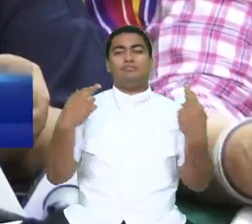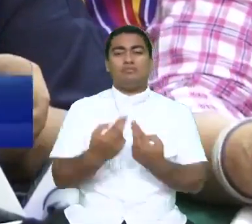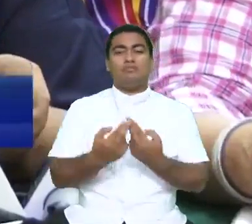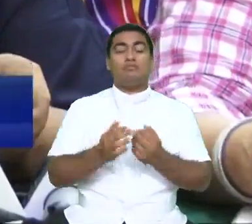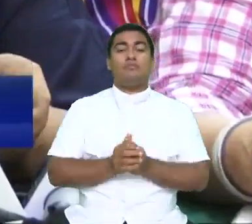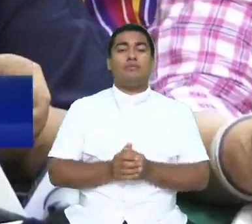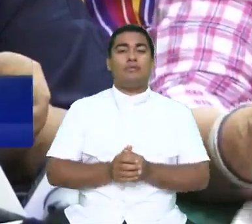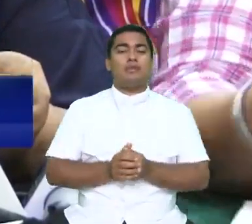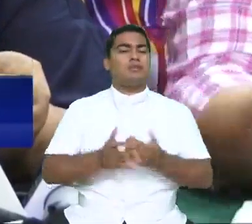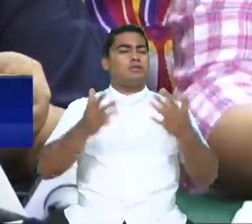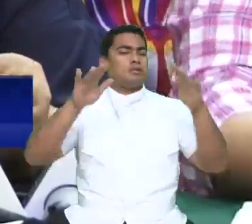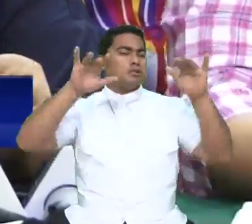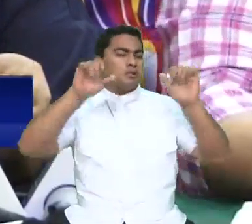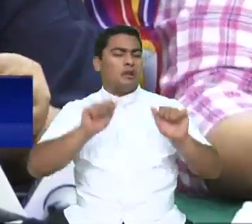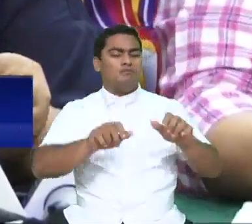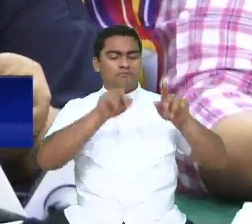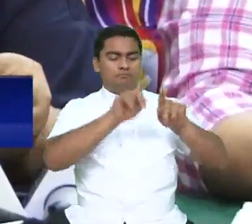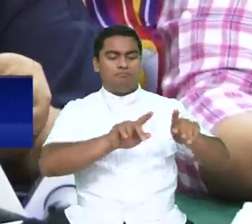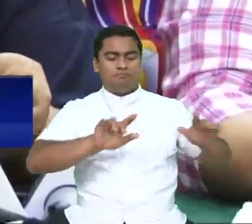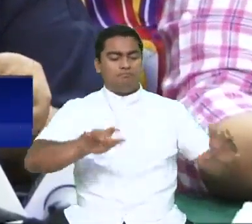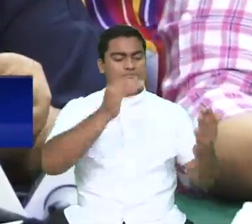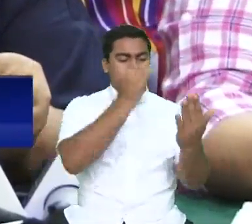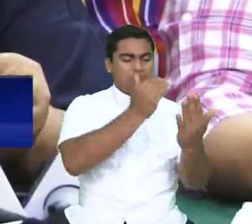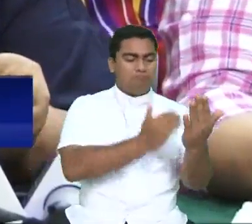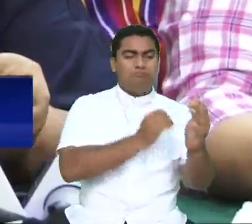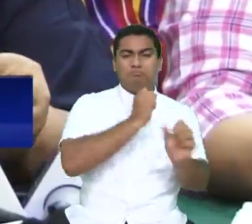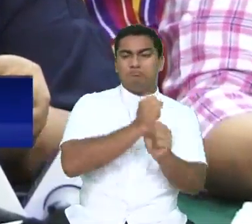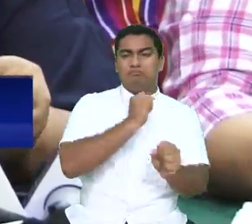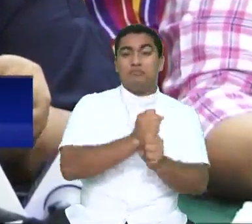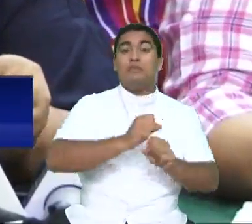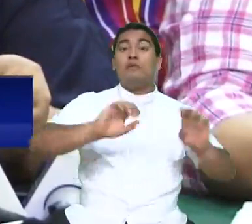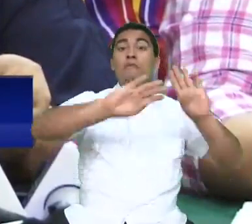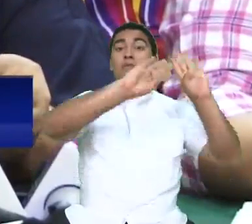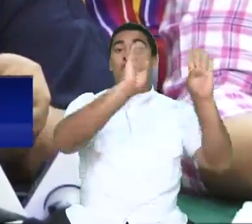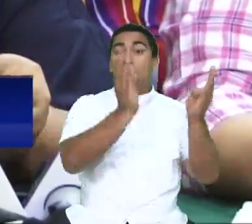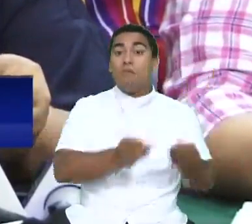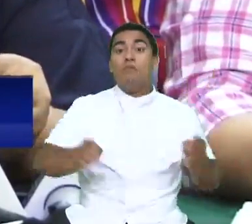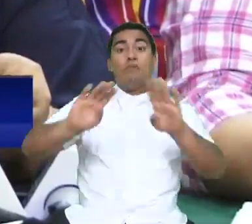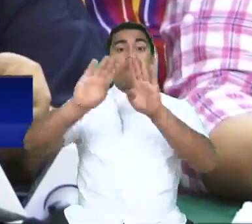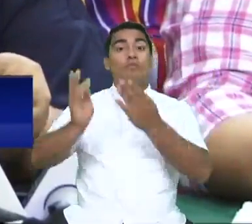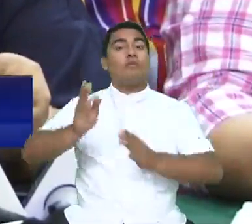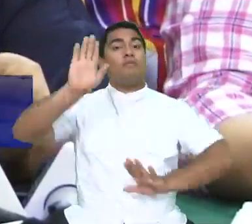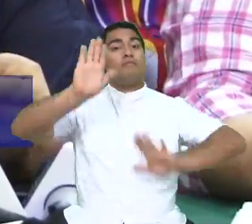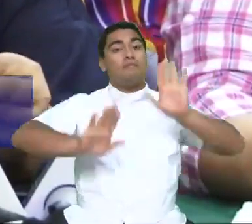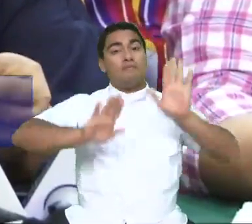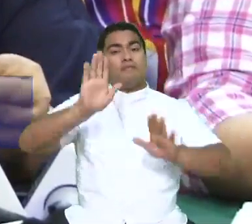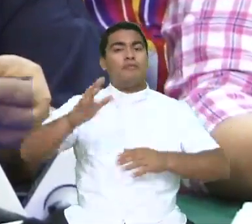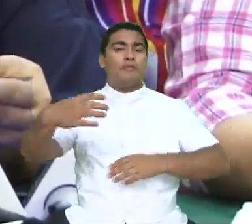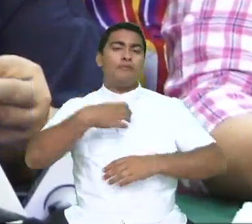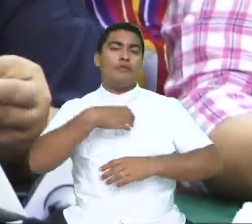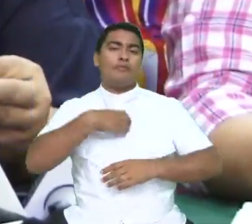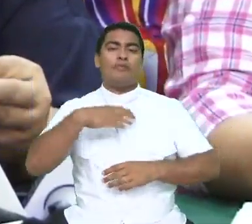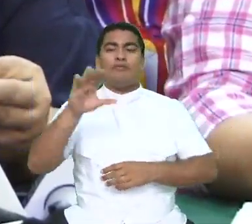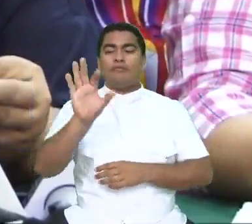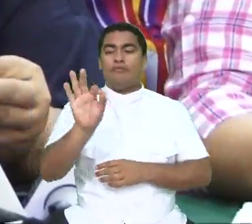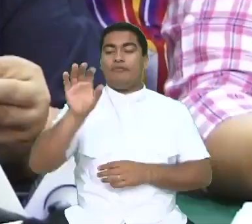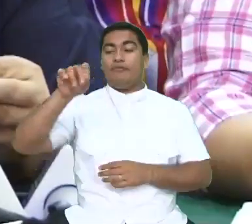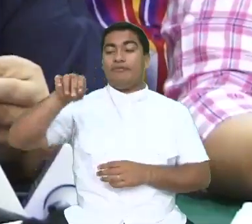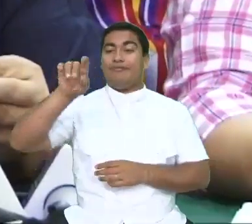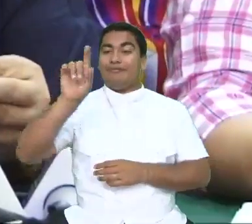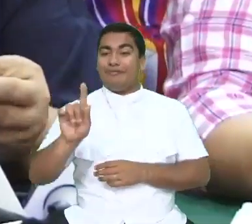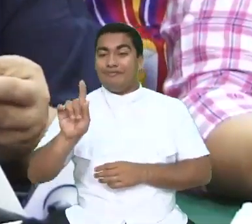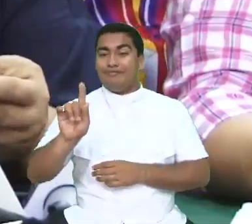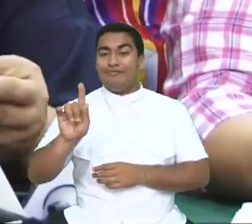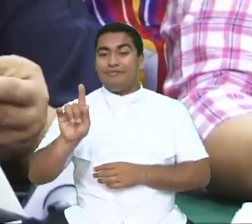acción con actividades que fortalecen nuestra participación en nuestra organización sindical,